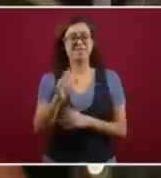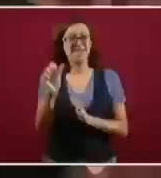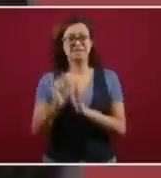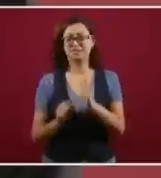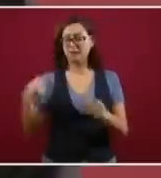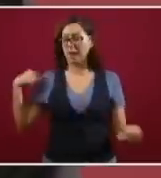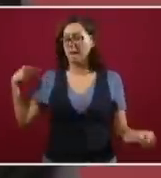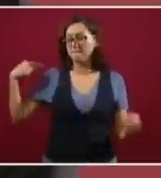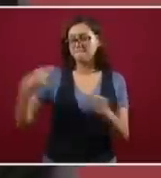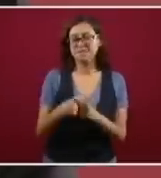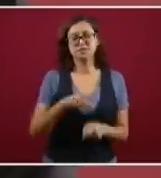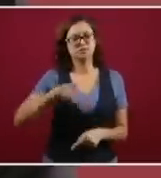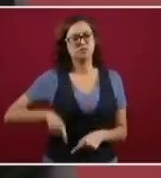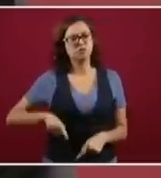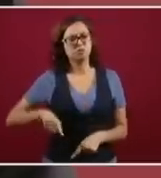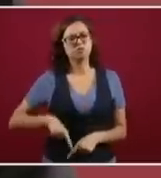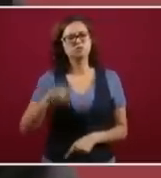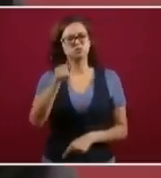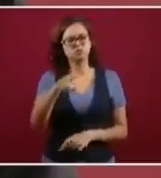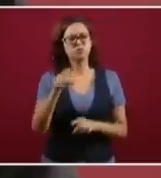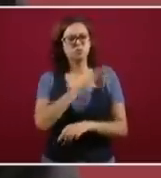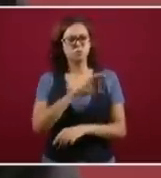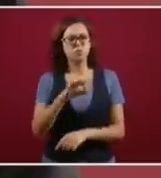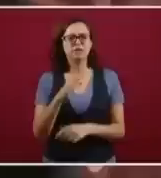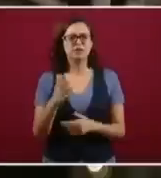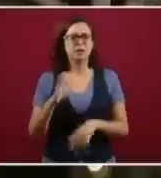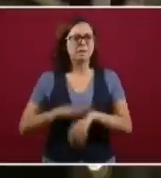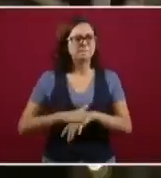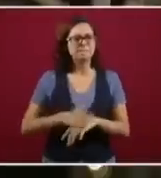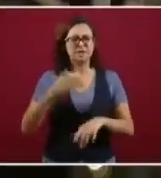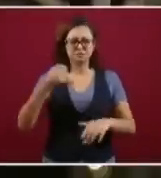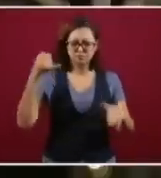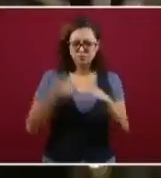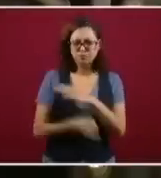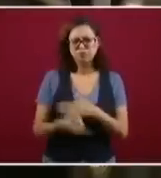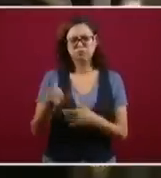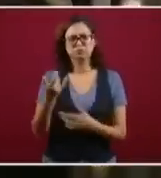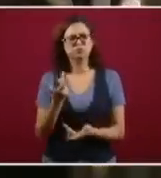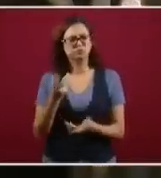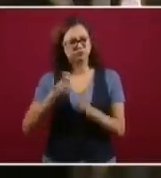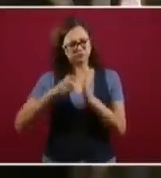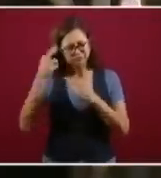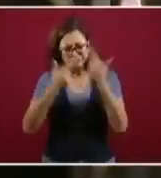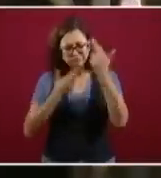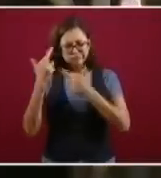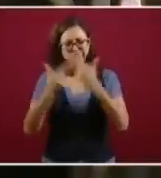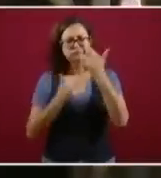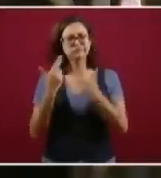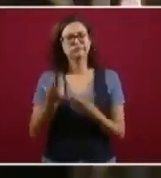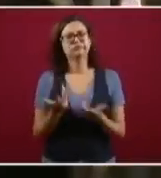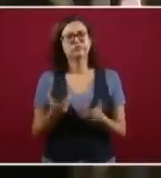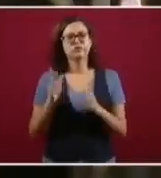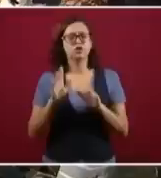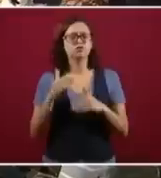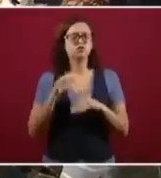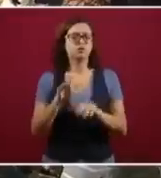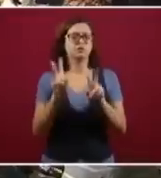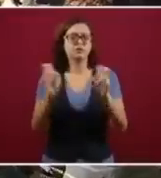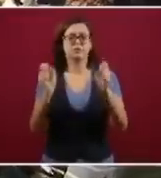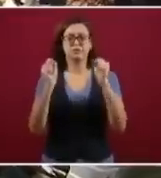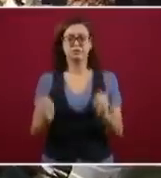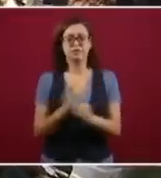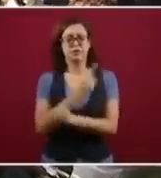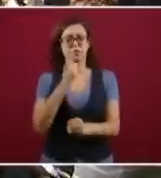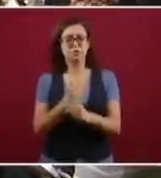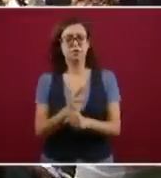hacer una autocrítica, sobre todo en materia de seguridad pública? El 20 de este mes se cumple el plazo que usted mismo dio para que se